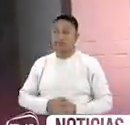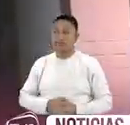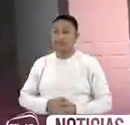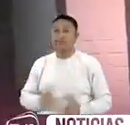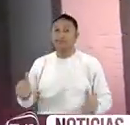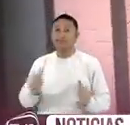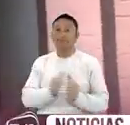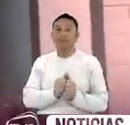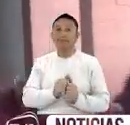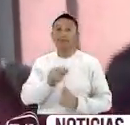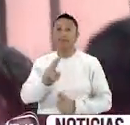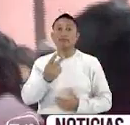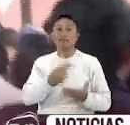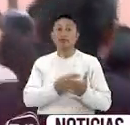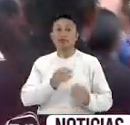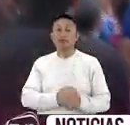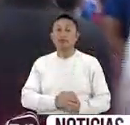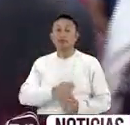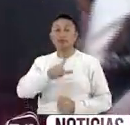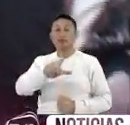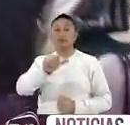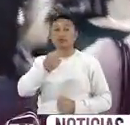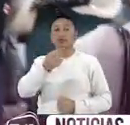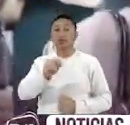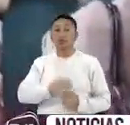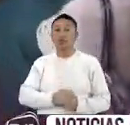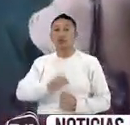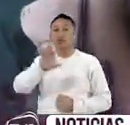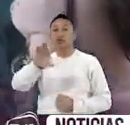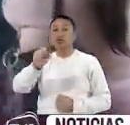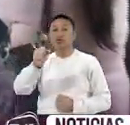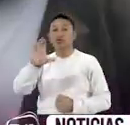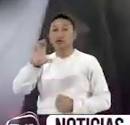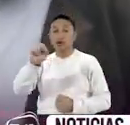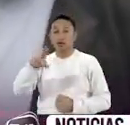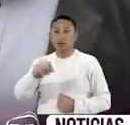estarán los vicerrectores Julieta Logroño, Silvio Toscano y Caterin Zurita. Informa.